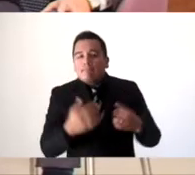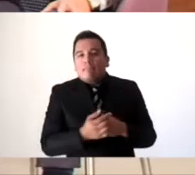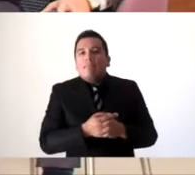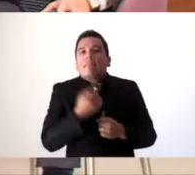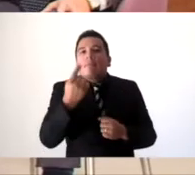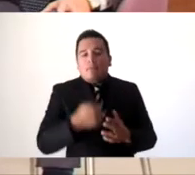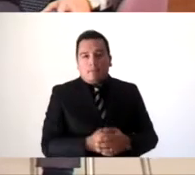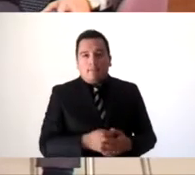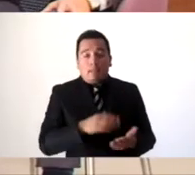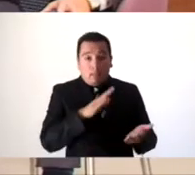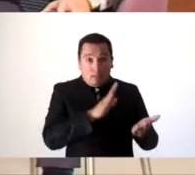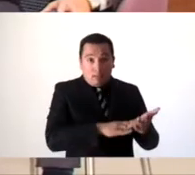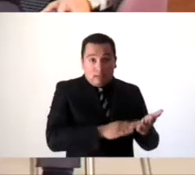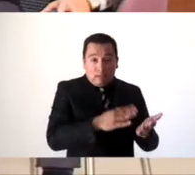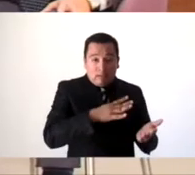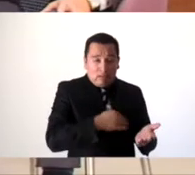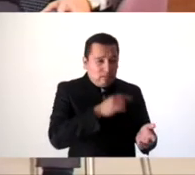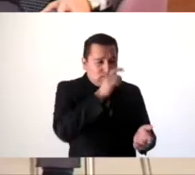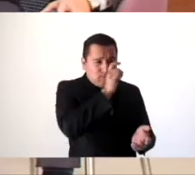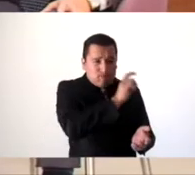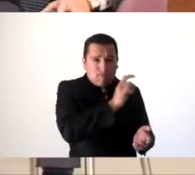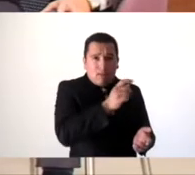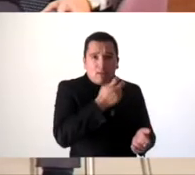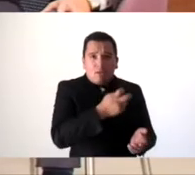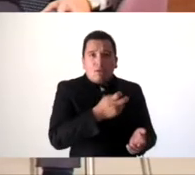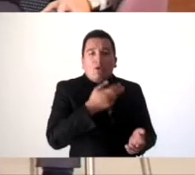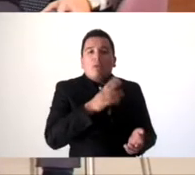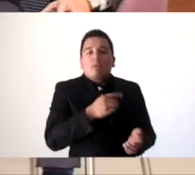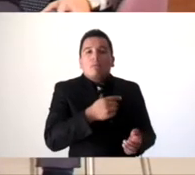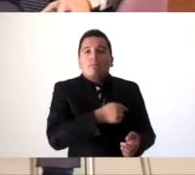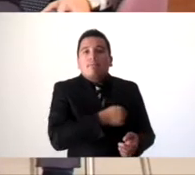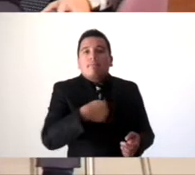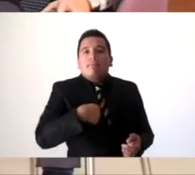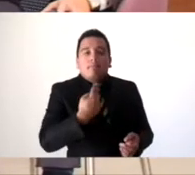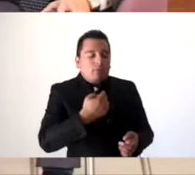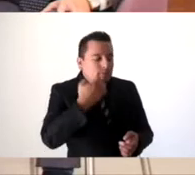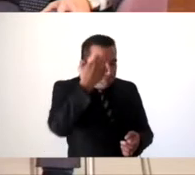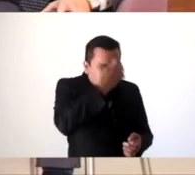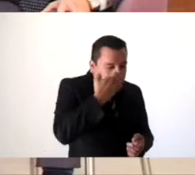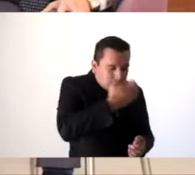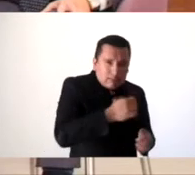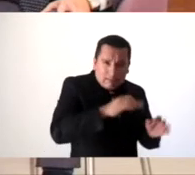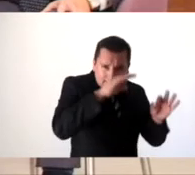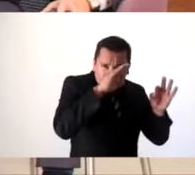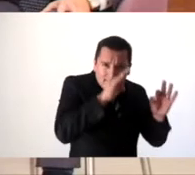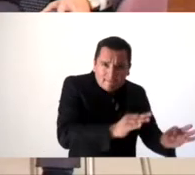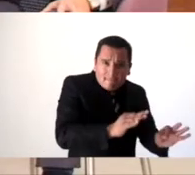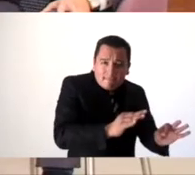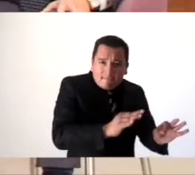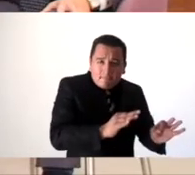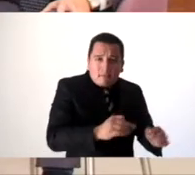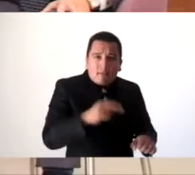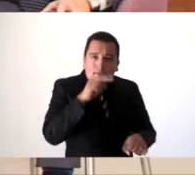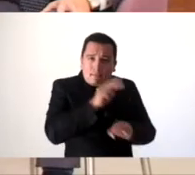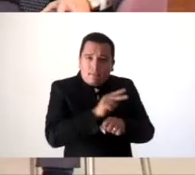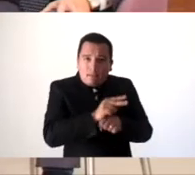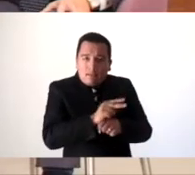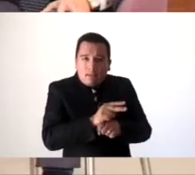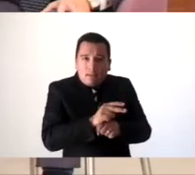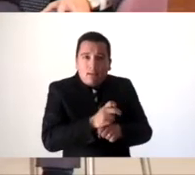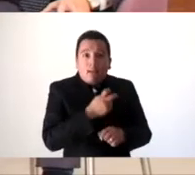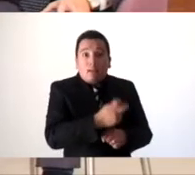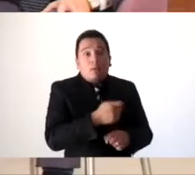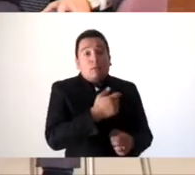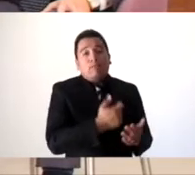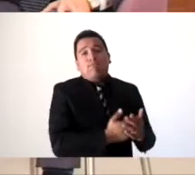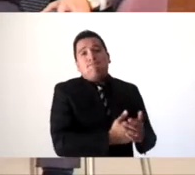qué? Porque la boleta trae tantos candados de seguridad como cualquier billete y eso hace que se encarezca